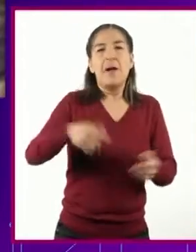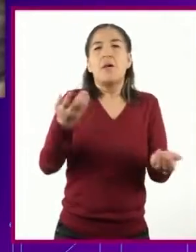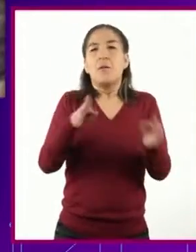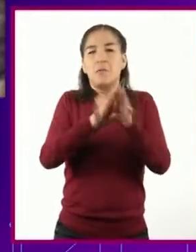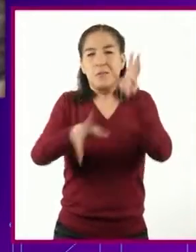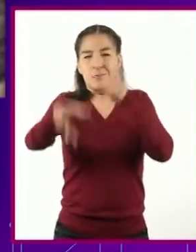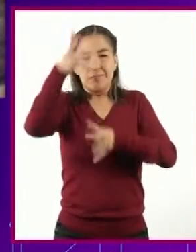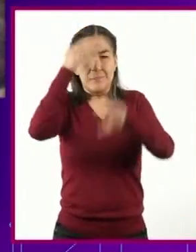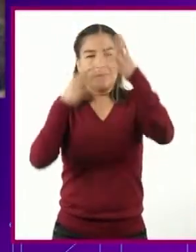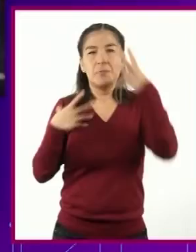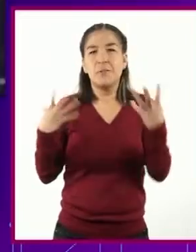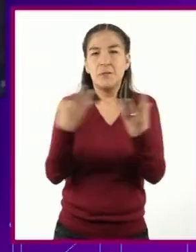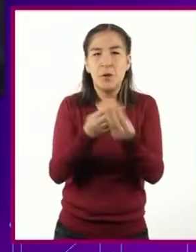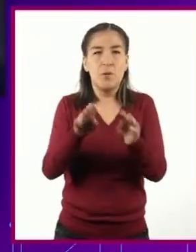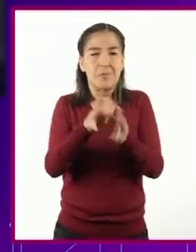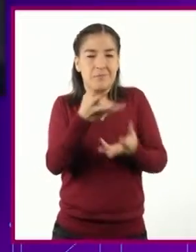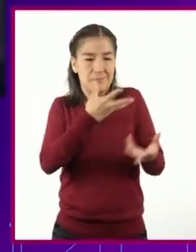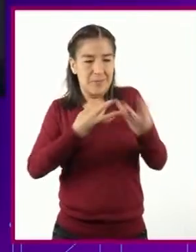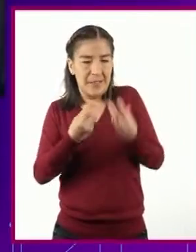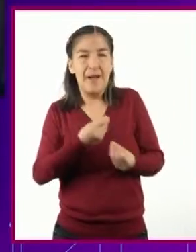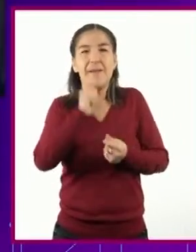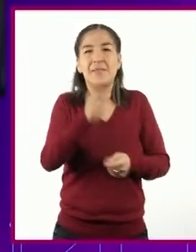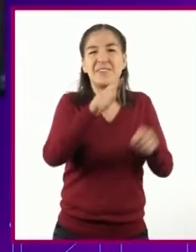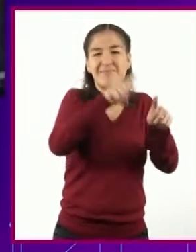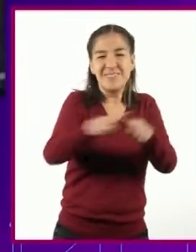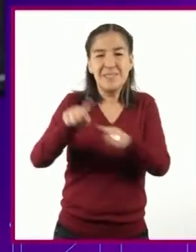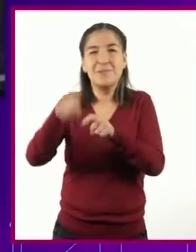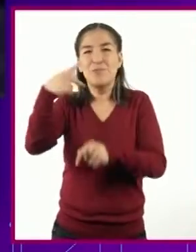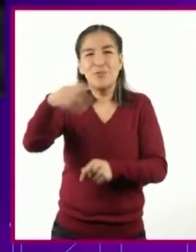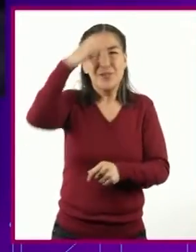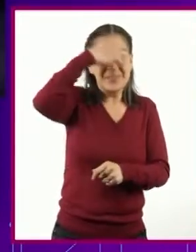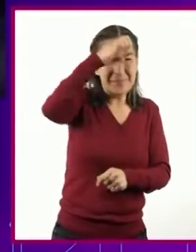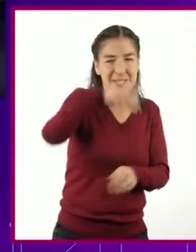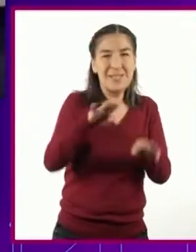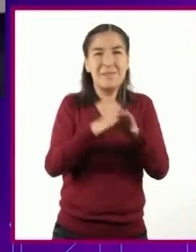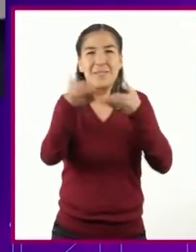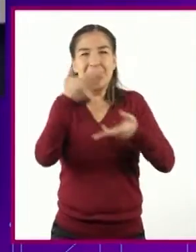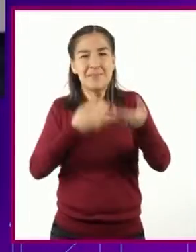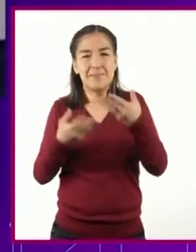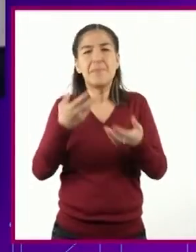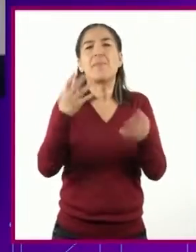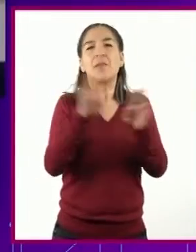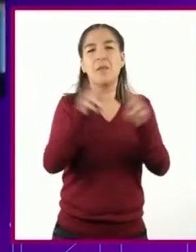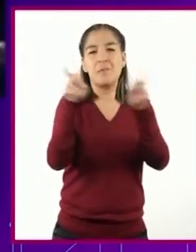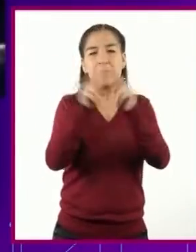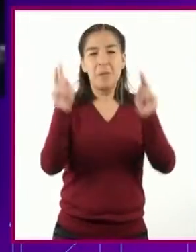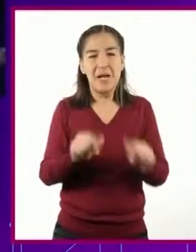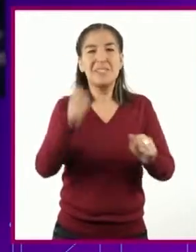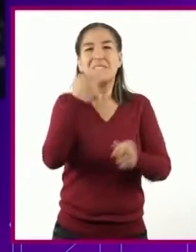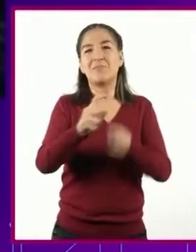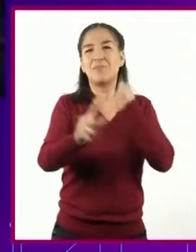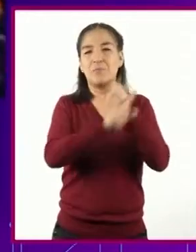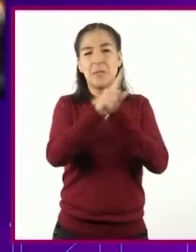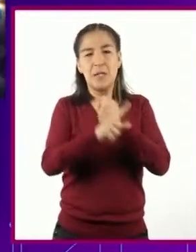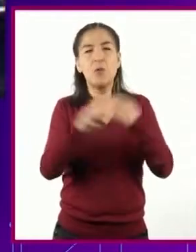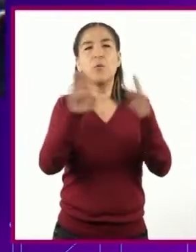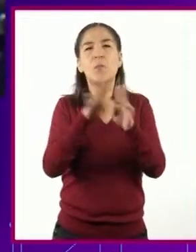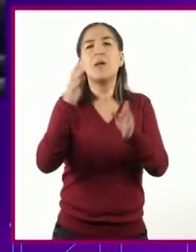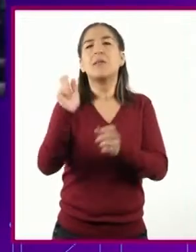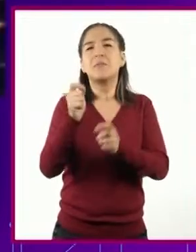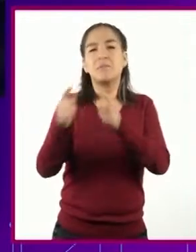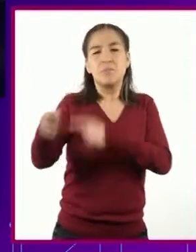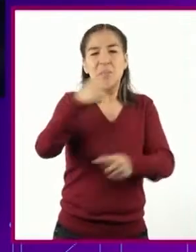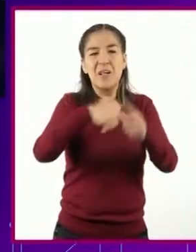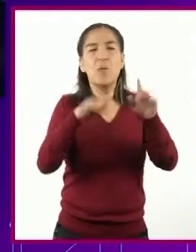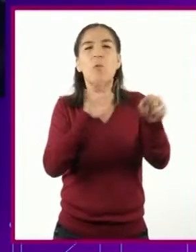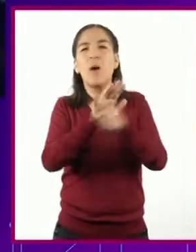mutuo, cooperación, intercambio de saberes y experiencias, resolución pacífica de conflictos y consenso de las